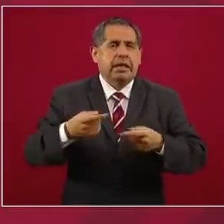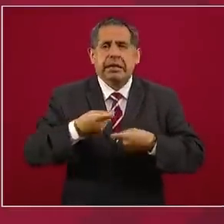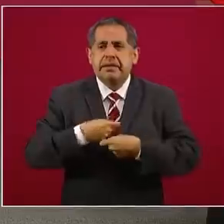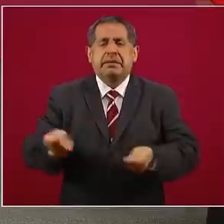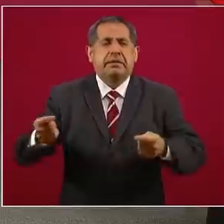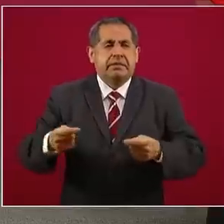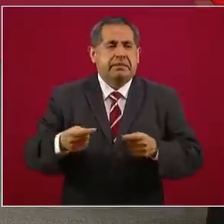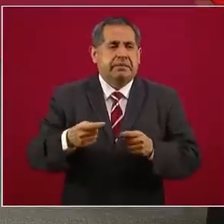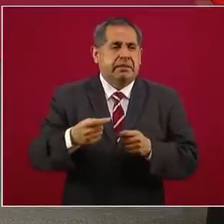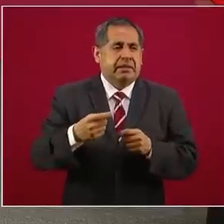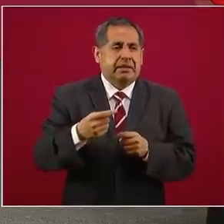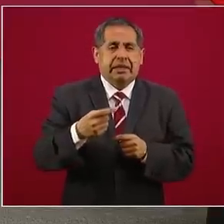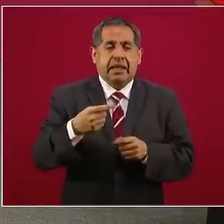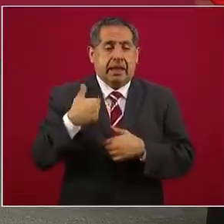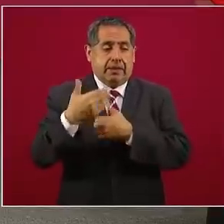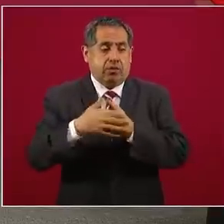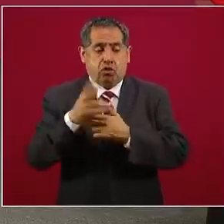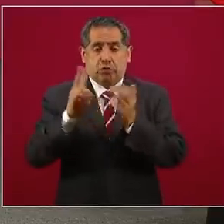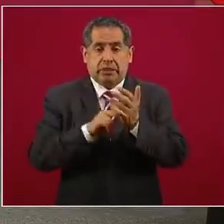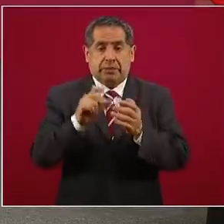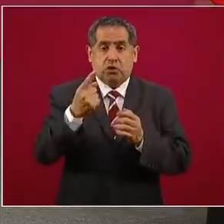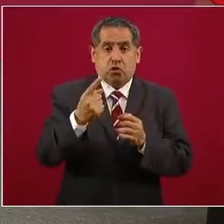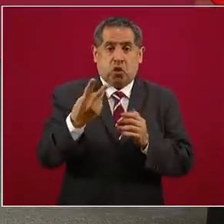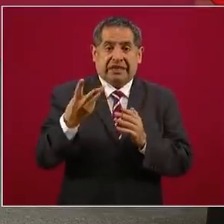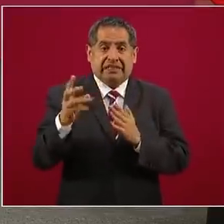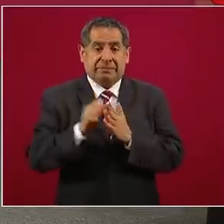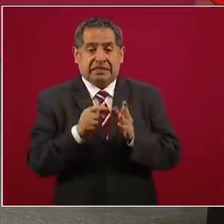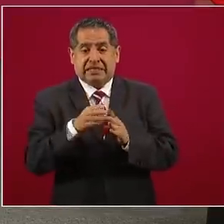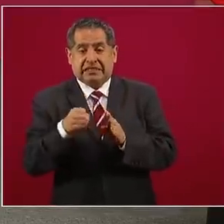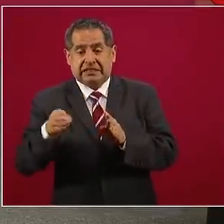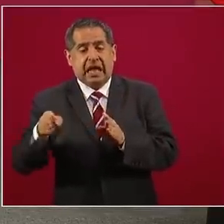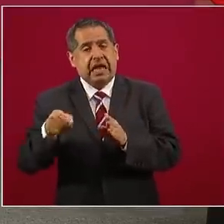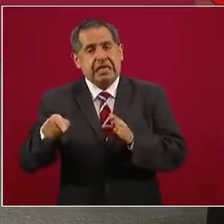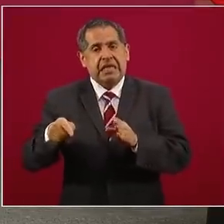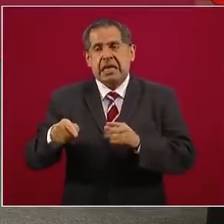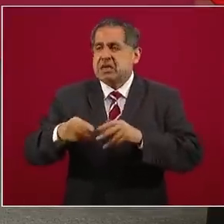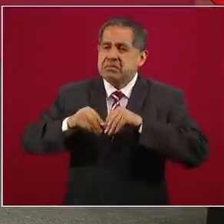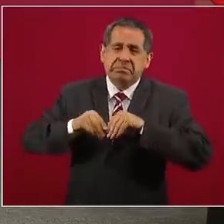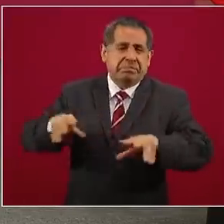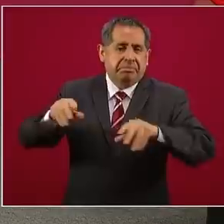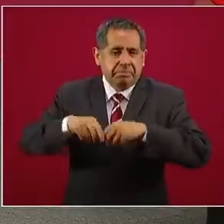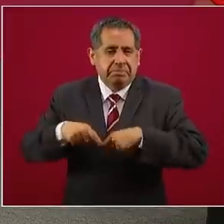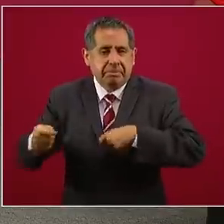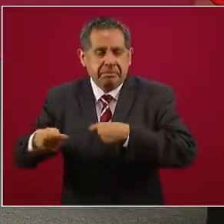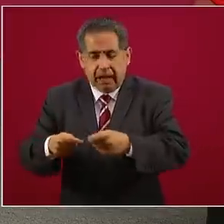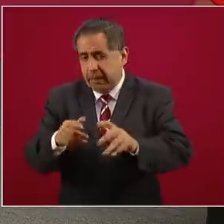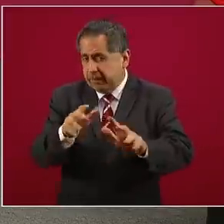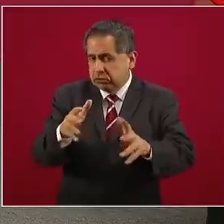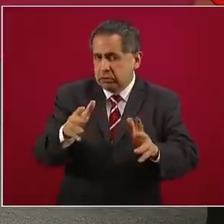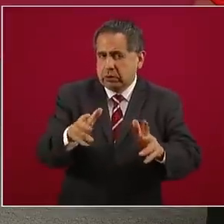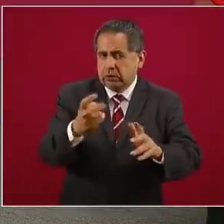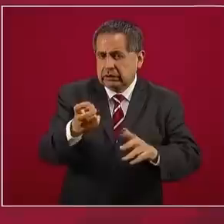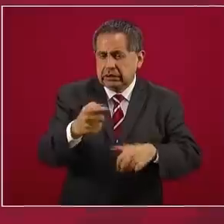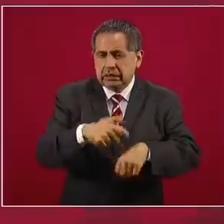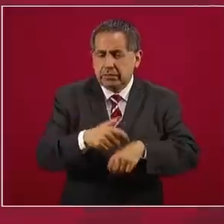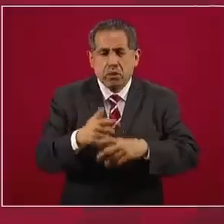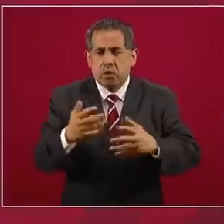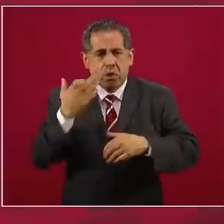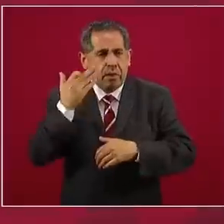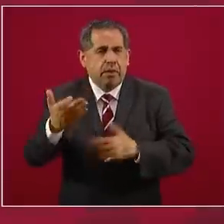del año próximo. Hablo de estos tiempos porque